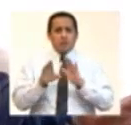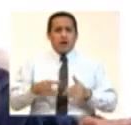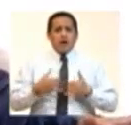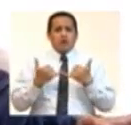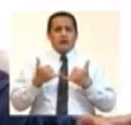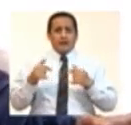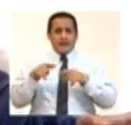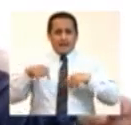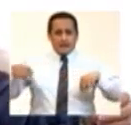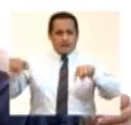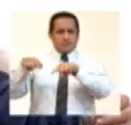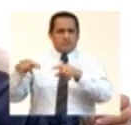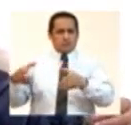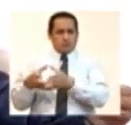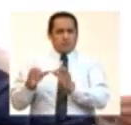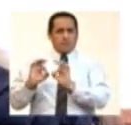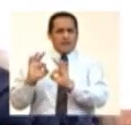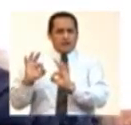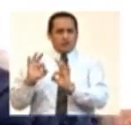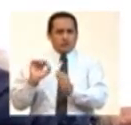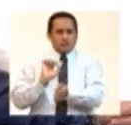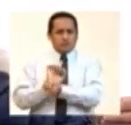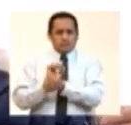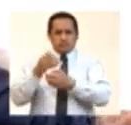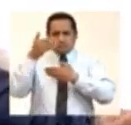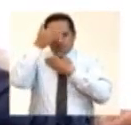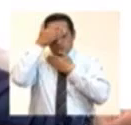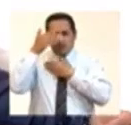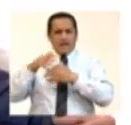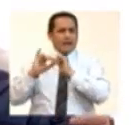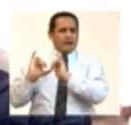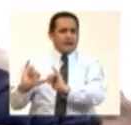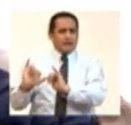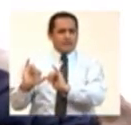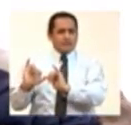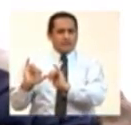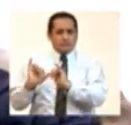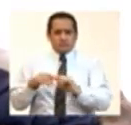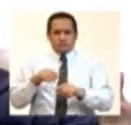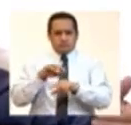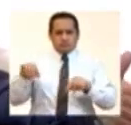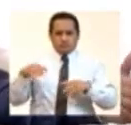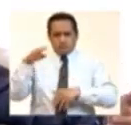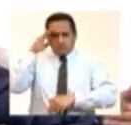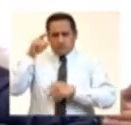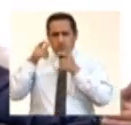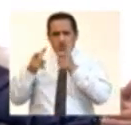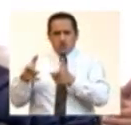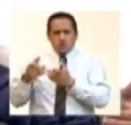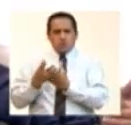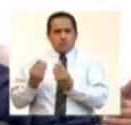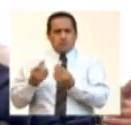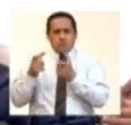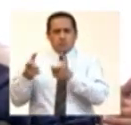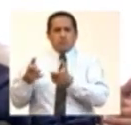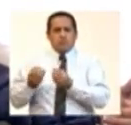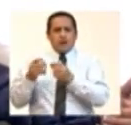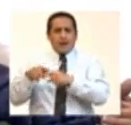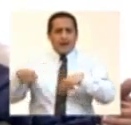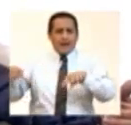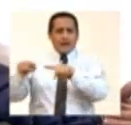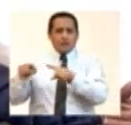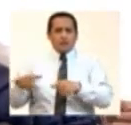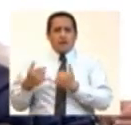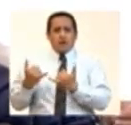Constitucional, con la que estos cabecillas terroristas van a permanecer en buena cuenta en el lugar en el que